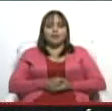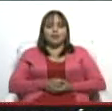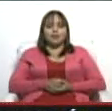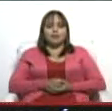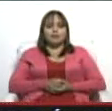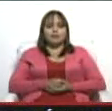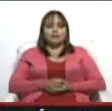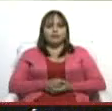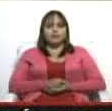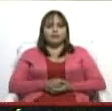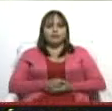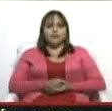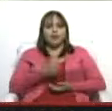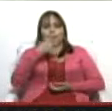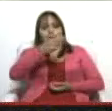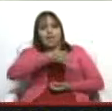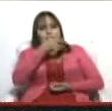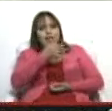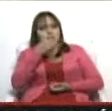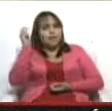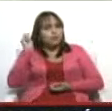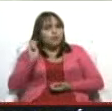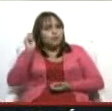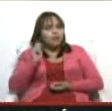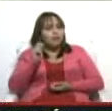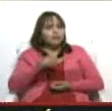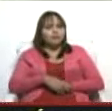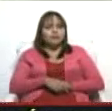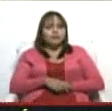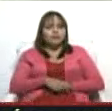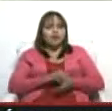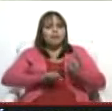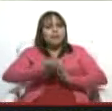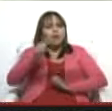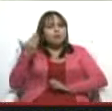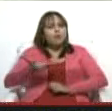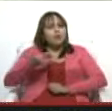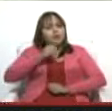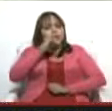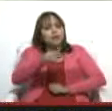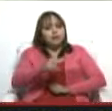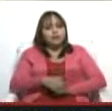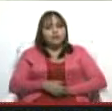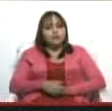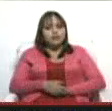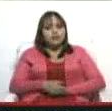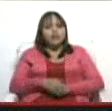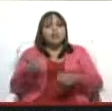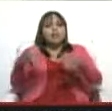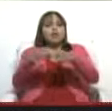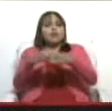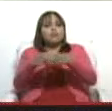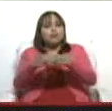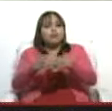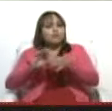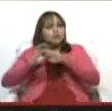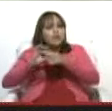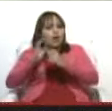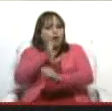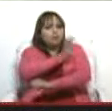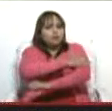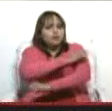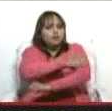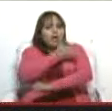¿Cómo está, Rafael? Diputado. Sin duda que la noticia de hoy es que la plataforma unitaria estuvo